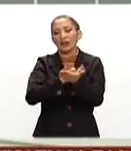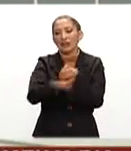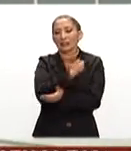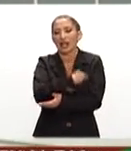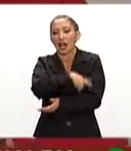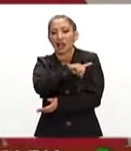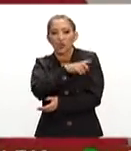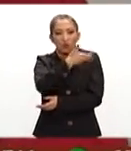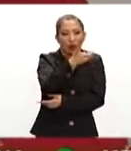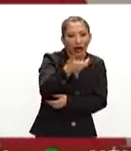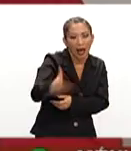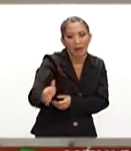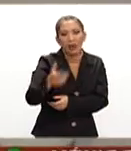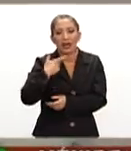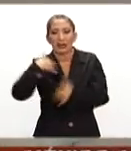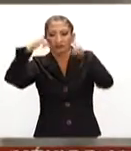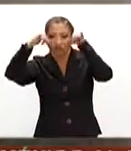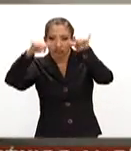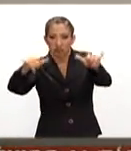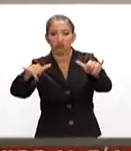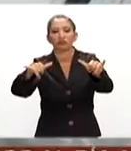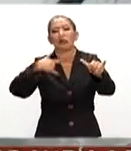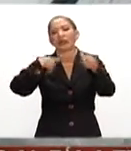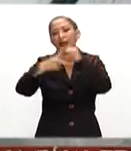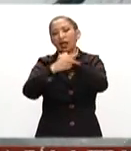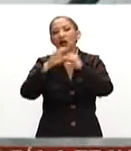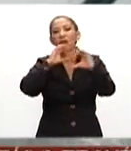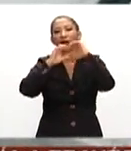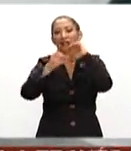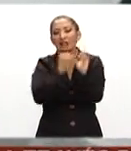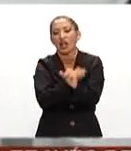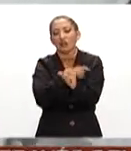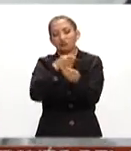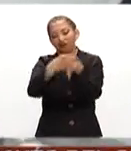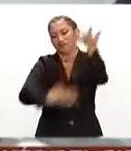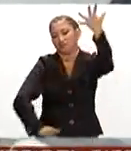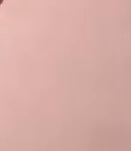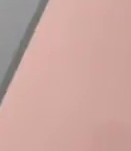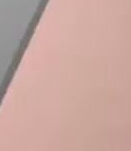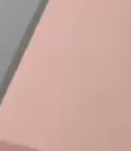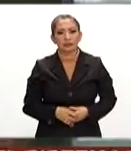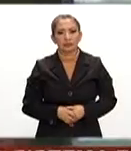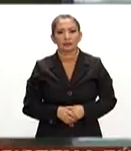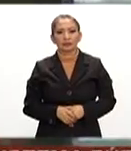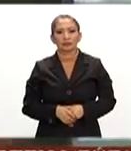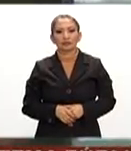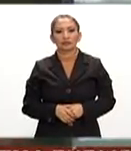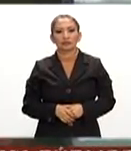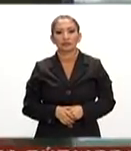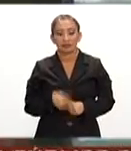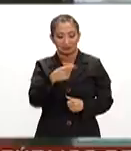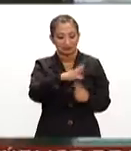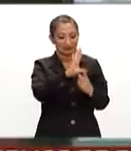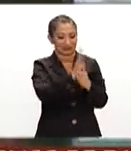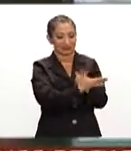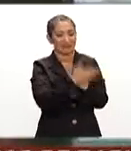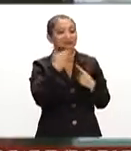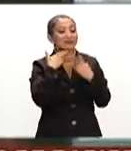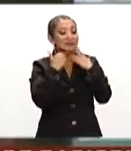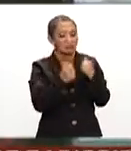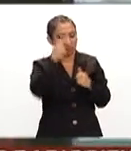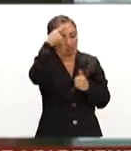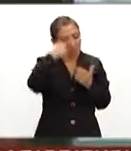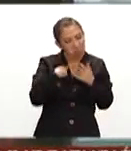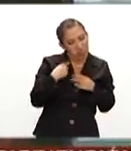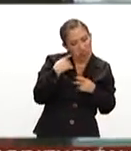sanidad, agropecuaria y acuícola, telecomunicaciones y salud, entre otras. La Comisión de Hacienda